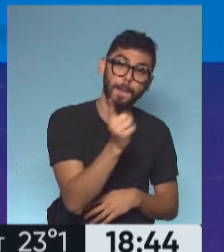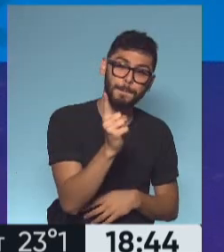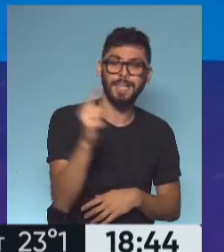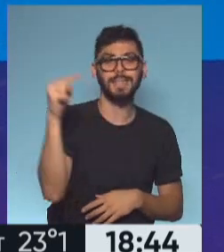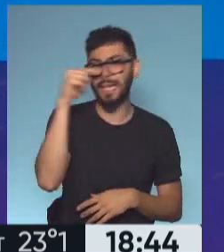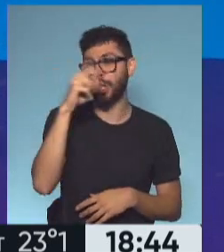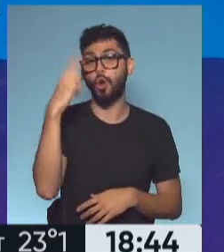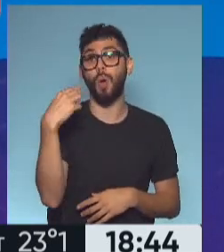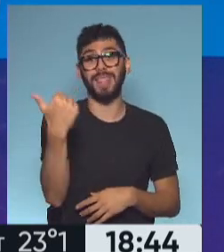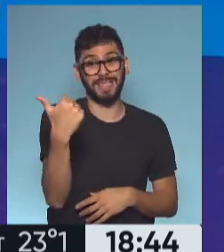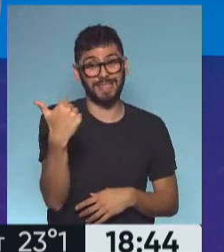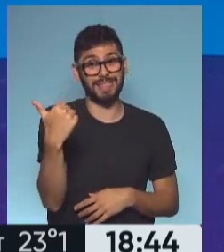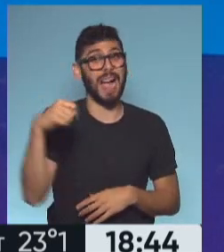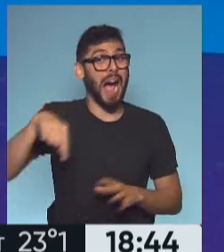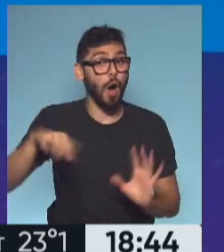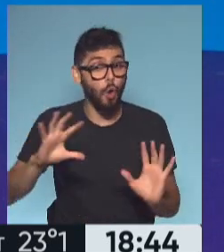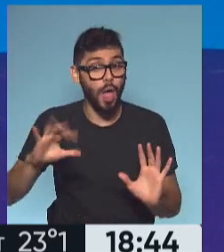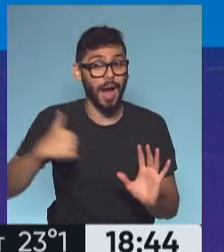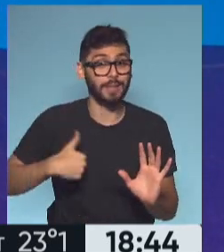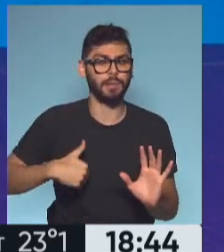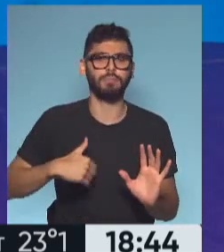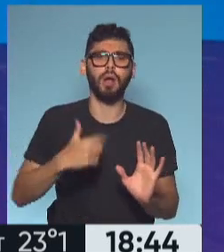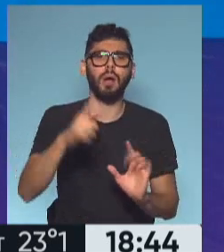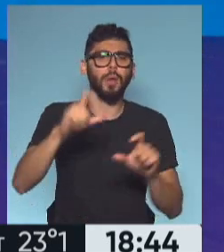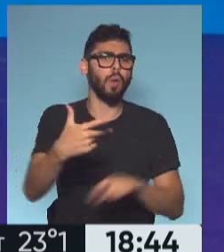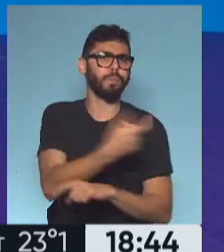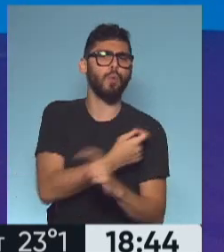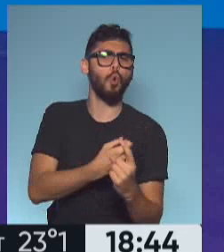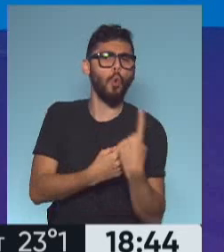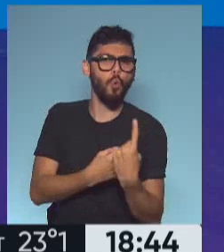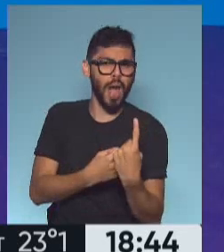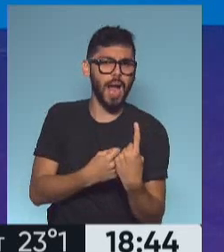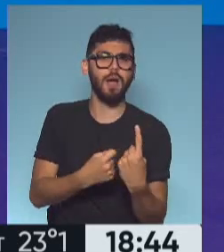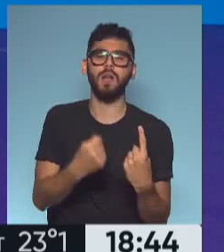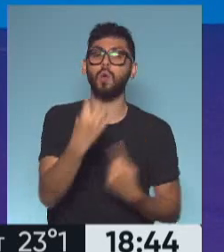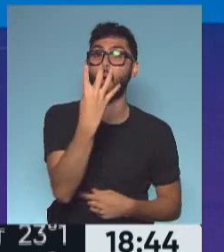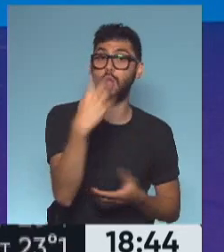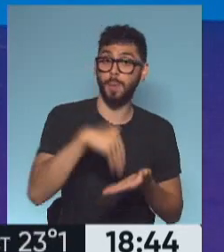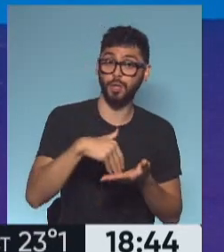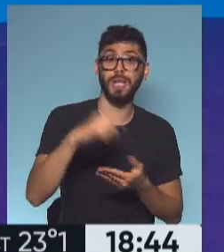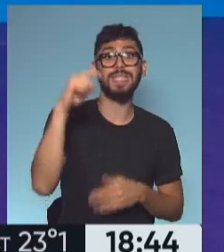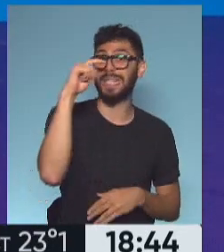7.085.796 hasta el momento en nuestro país. ¿Cuántos son los vacunados con una sola dosis? Hasta el momento,